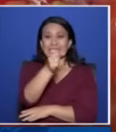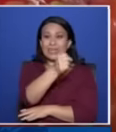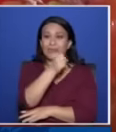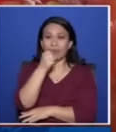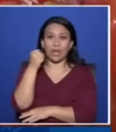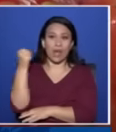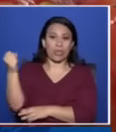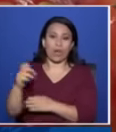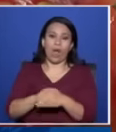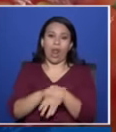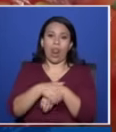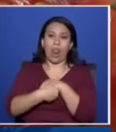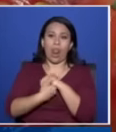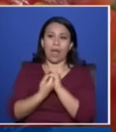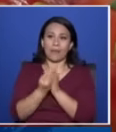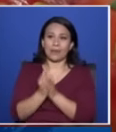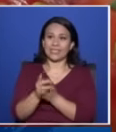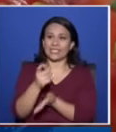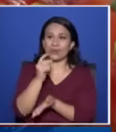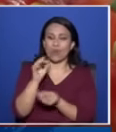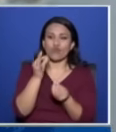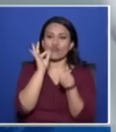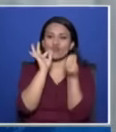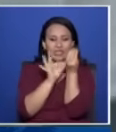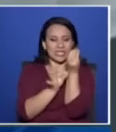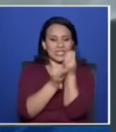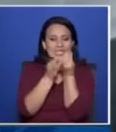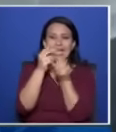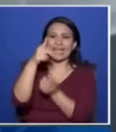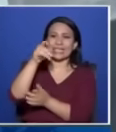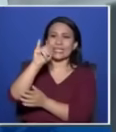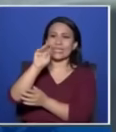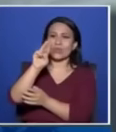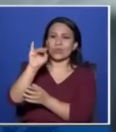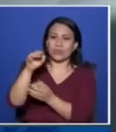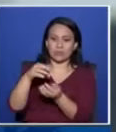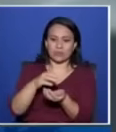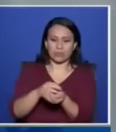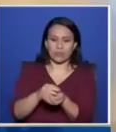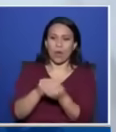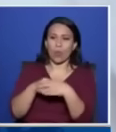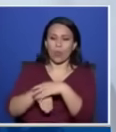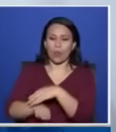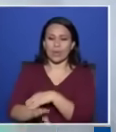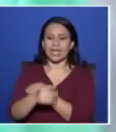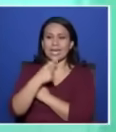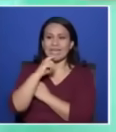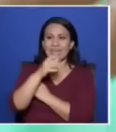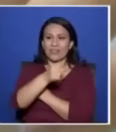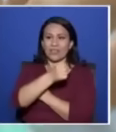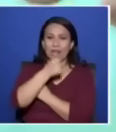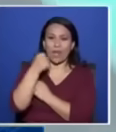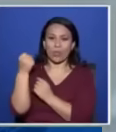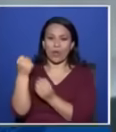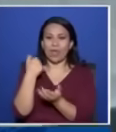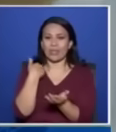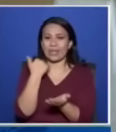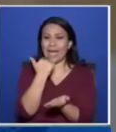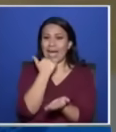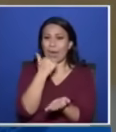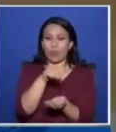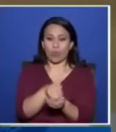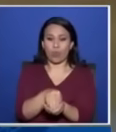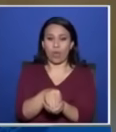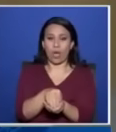ley tienen que ir a refrigeración. Por ejemplo, frutillas, kiwi, estas frutas tienen que ir a refrigeración porque tienen buen contenido de agua. Sí